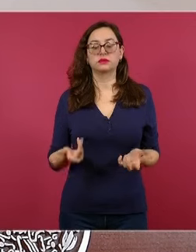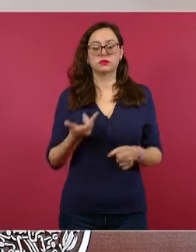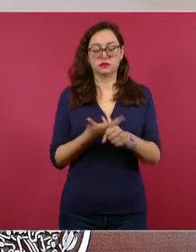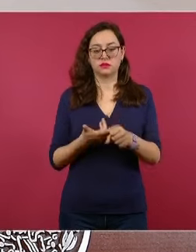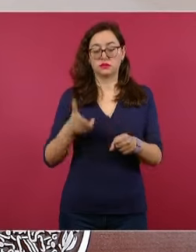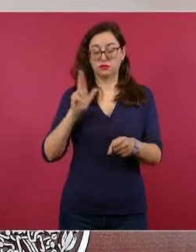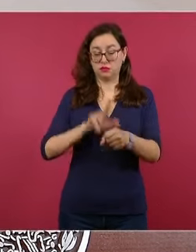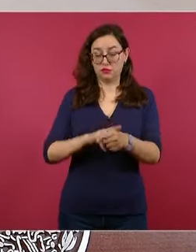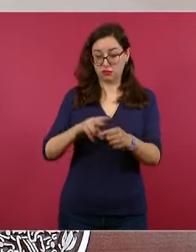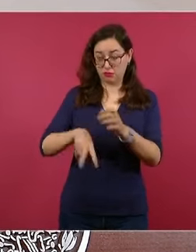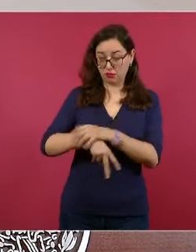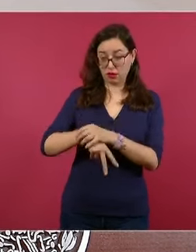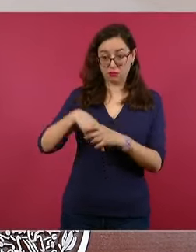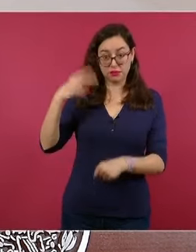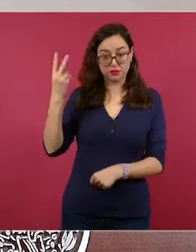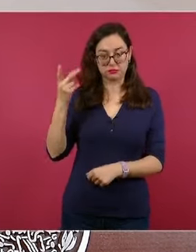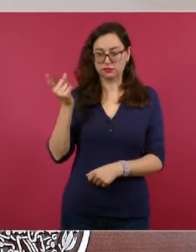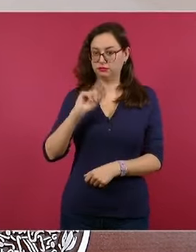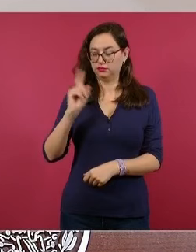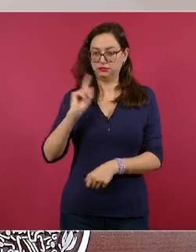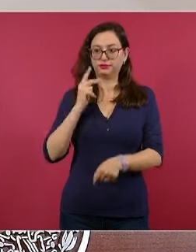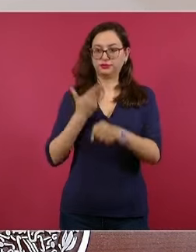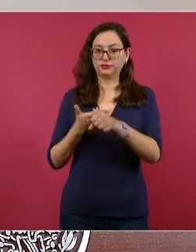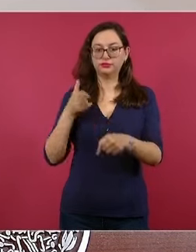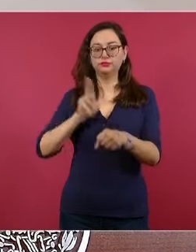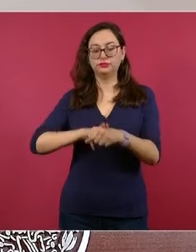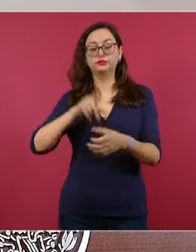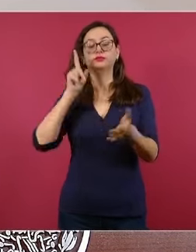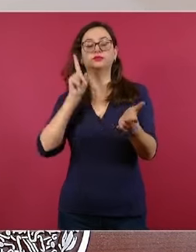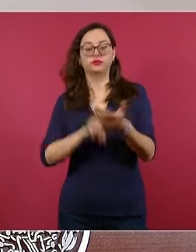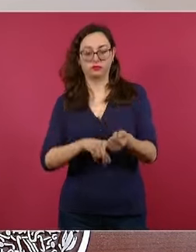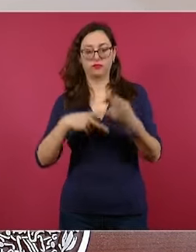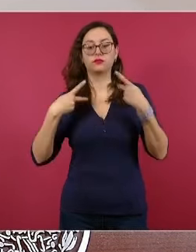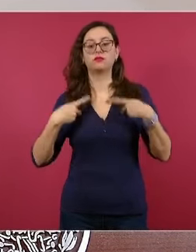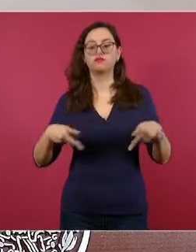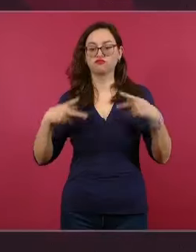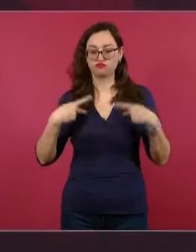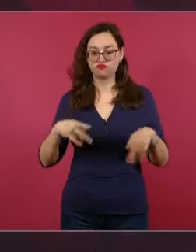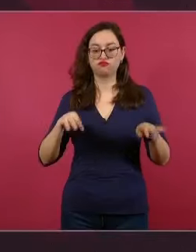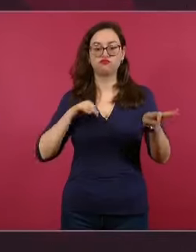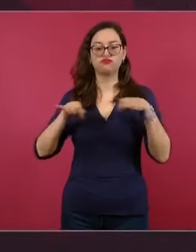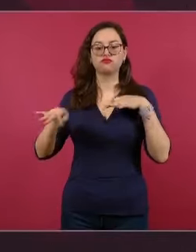con todo su personal mañana les